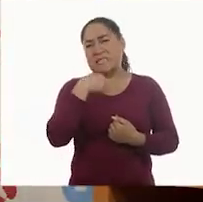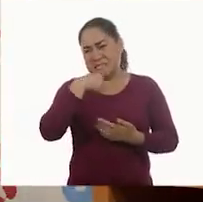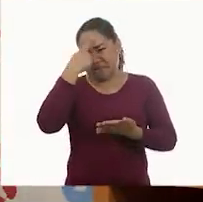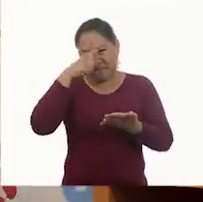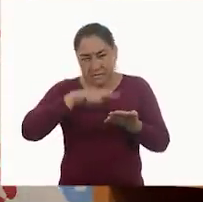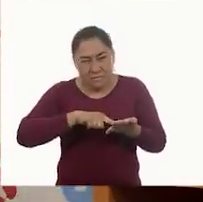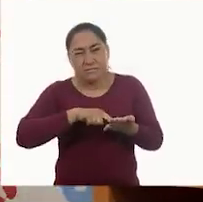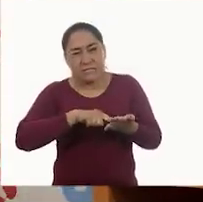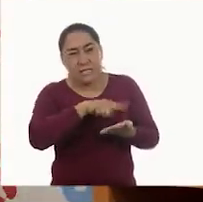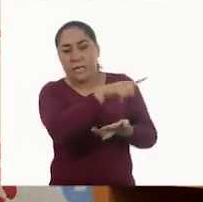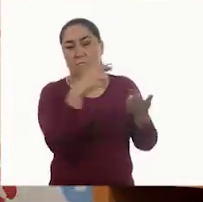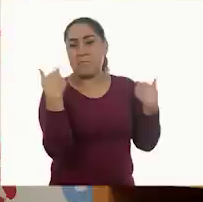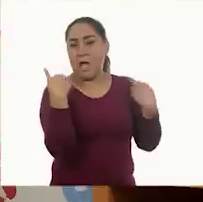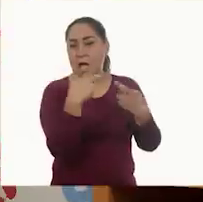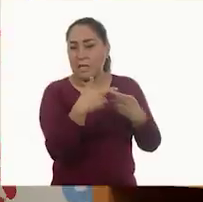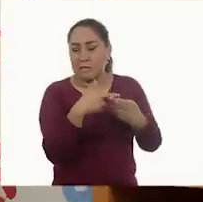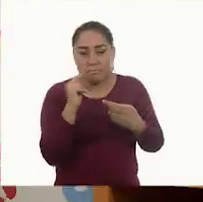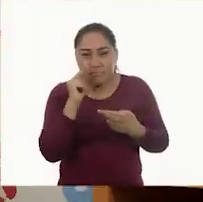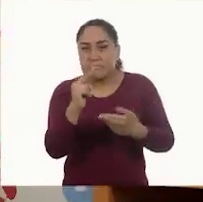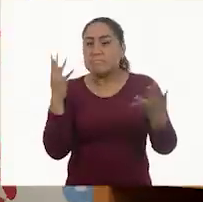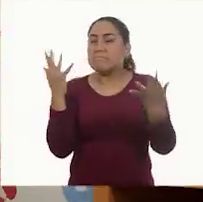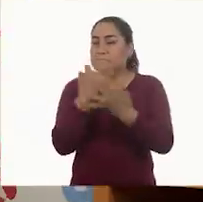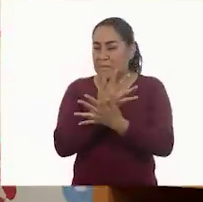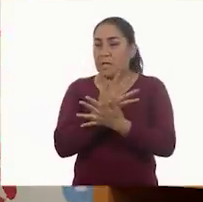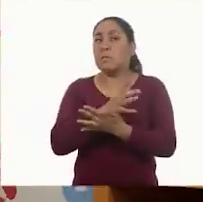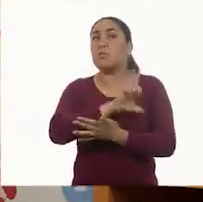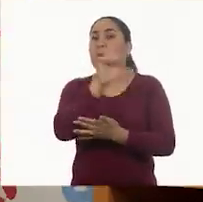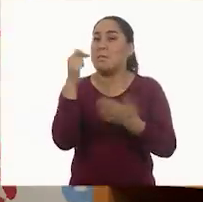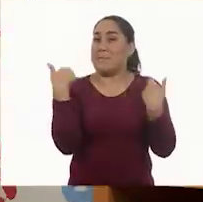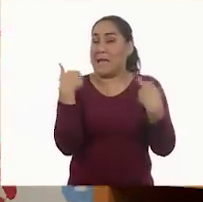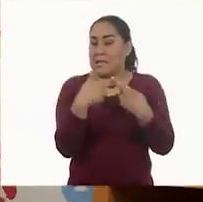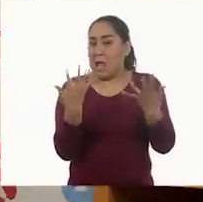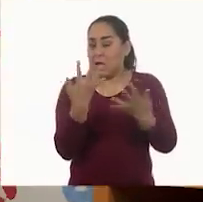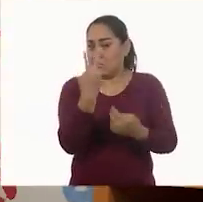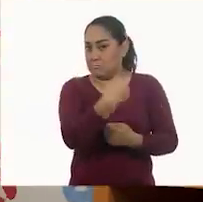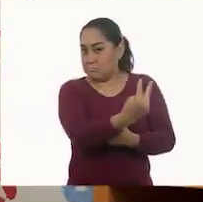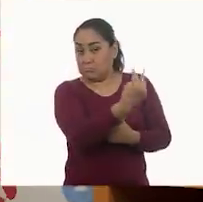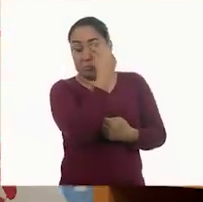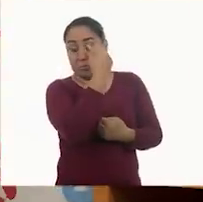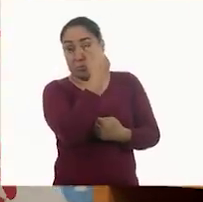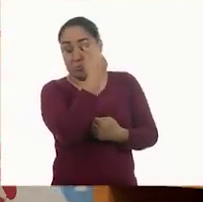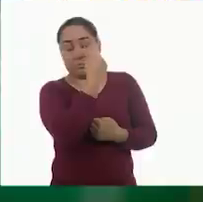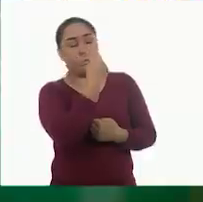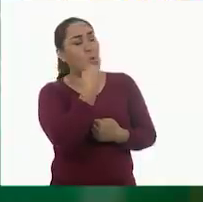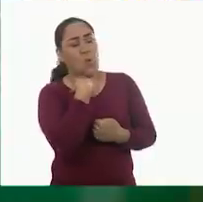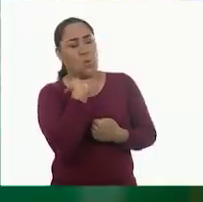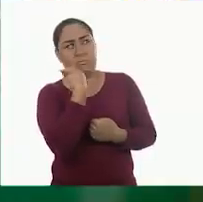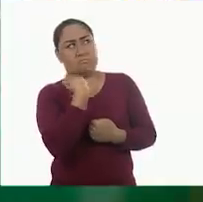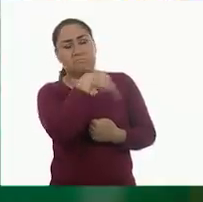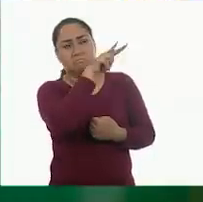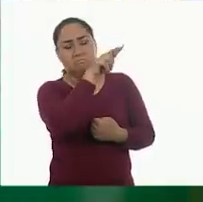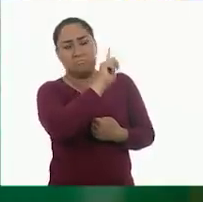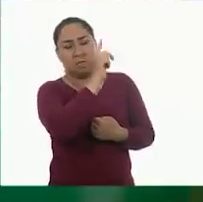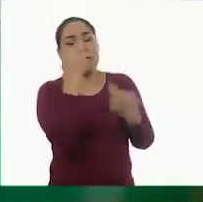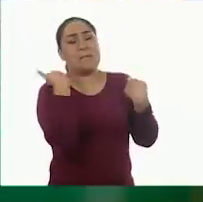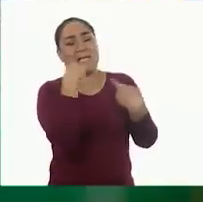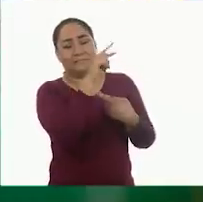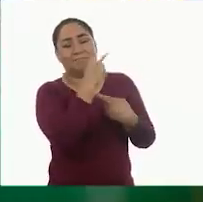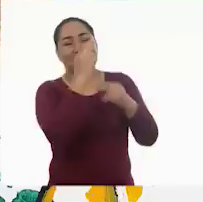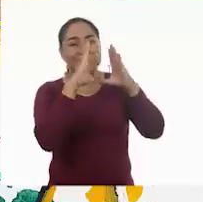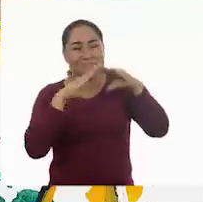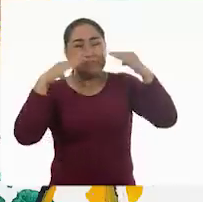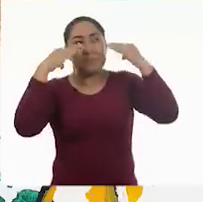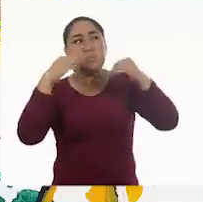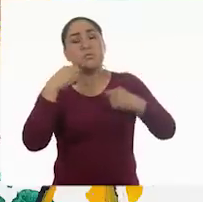dio cuenta de que algo malo pasaba, porque ella me miró, yo no la miré. Me sonrió, pero yo